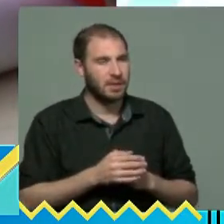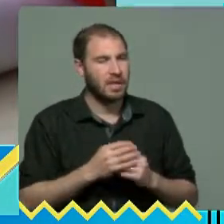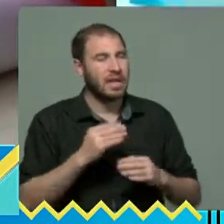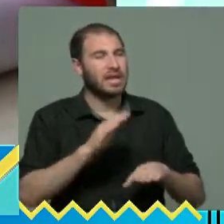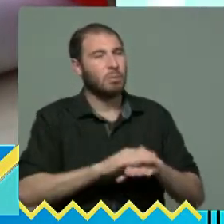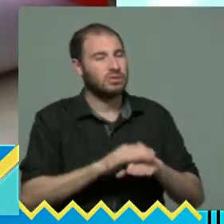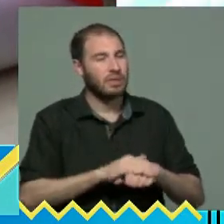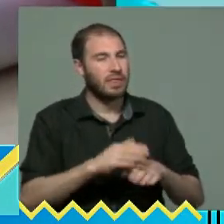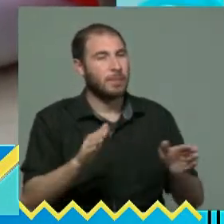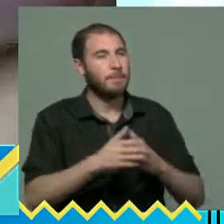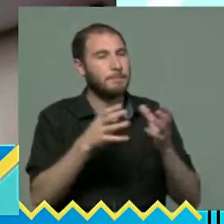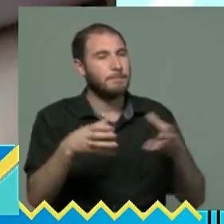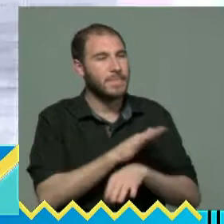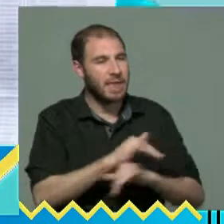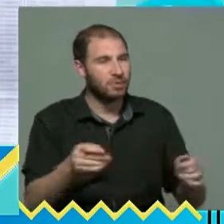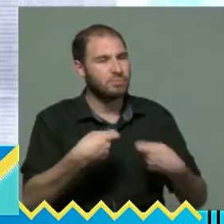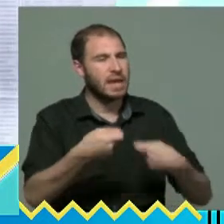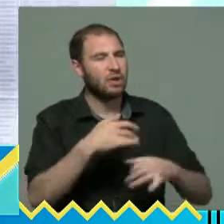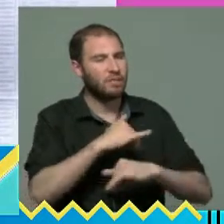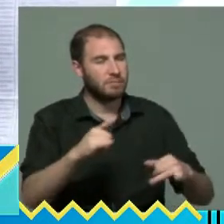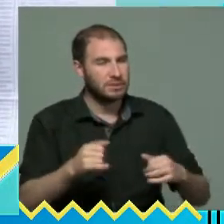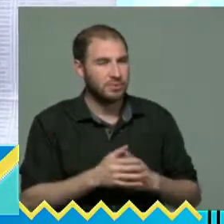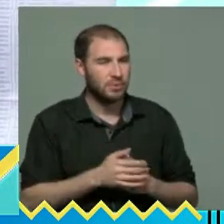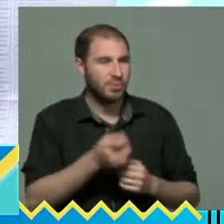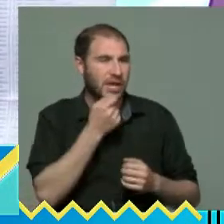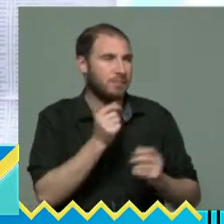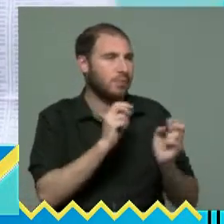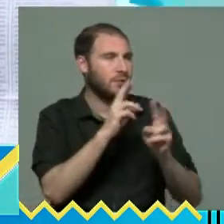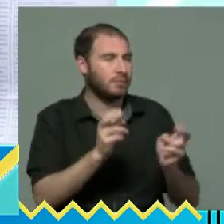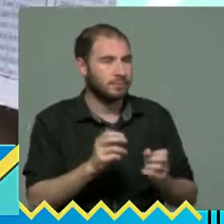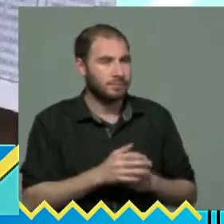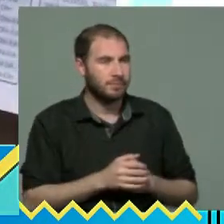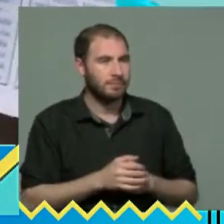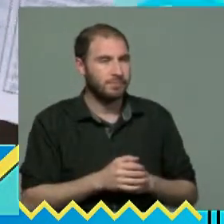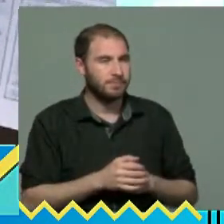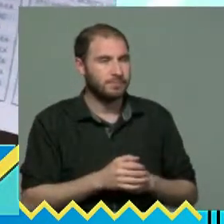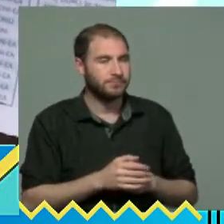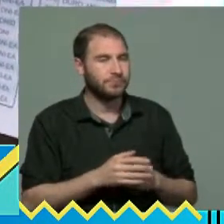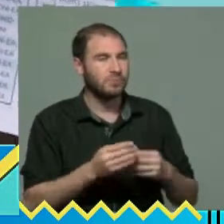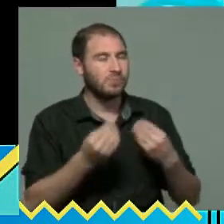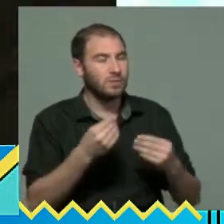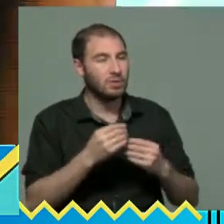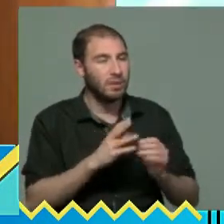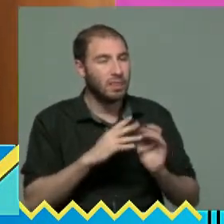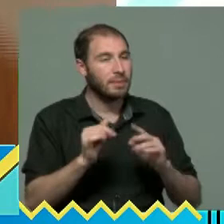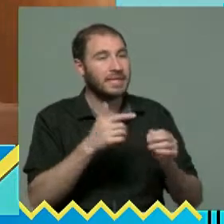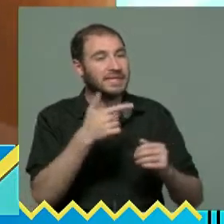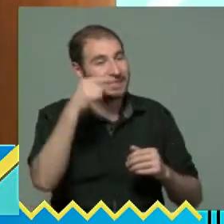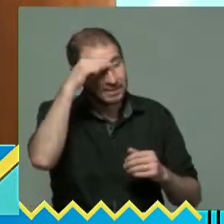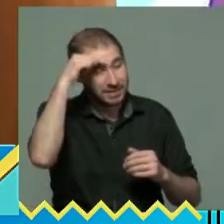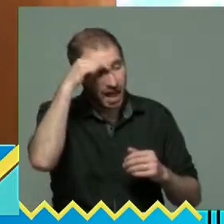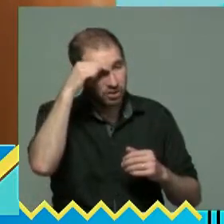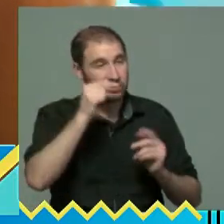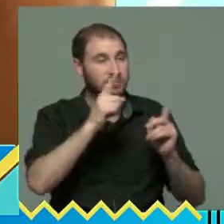rol de los medios y del manejo de la información, tanto por situaciones como cómo se trató la situación de Santiago